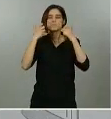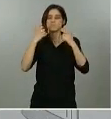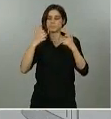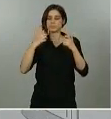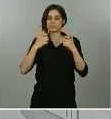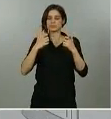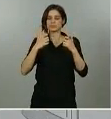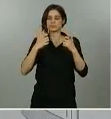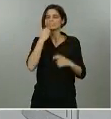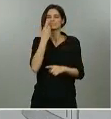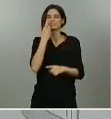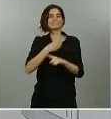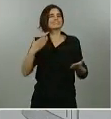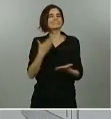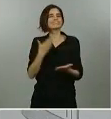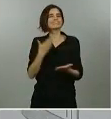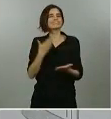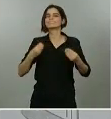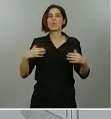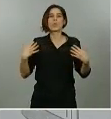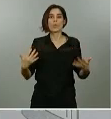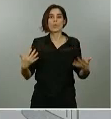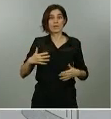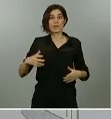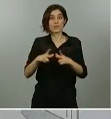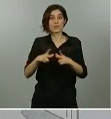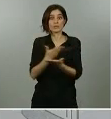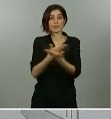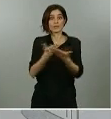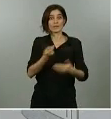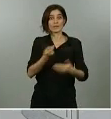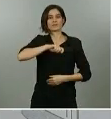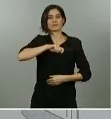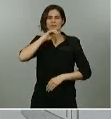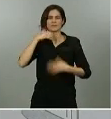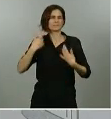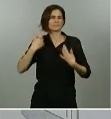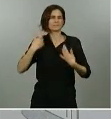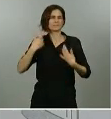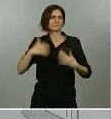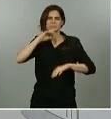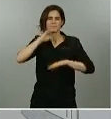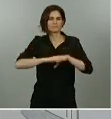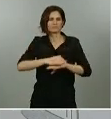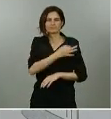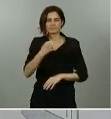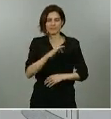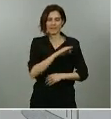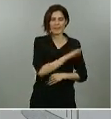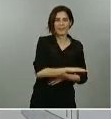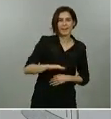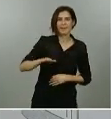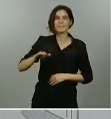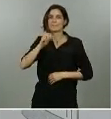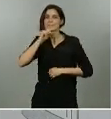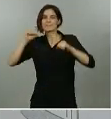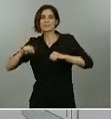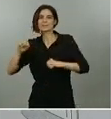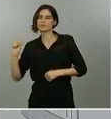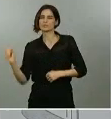respuesta espléndida del conjunto de la ciudadanía de nuestro país. Mayores, pequeños, han cumplido con su misión y han conseguido interrumpir